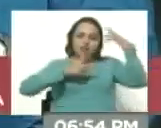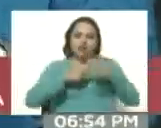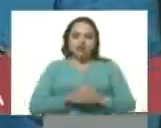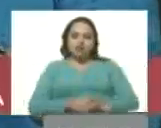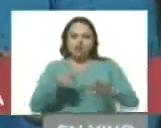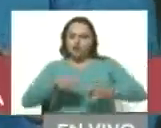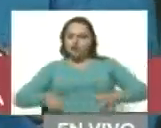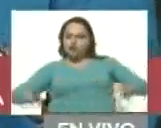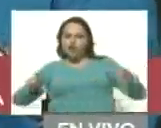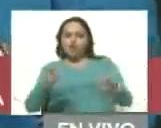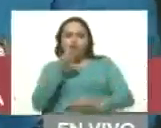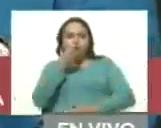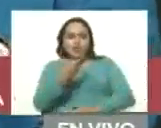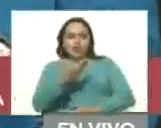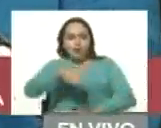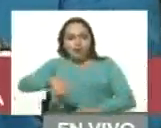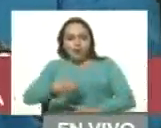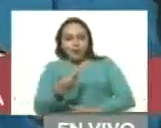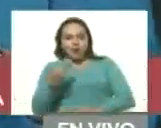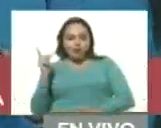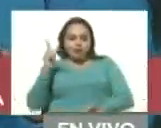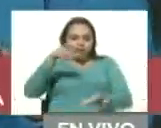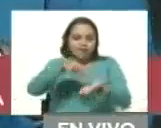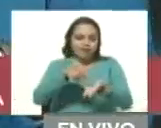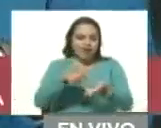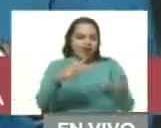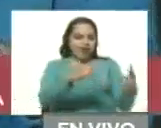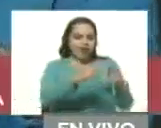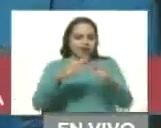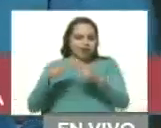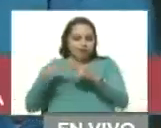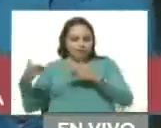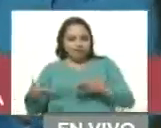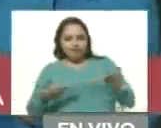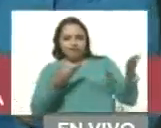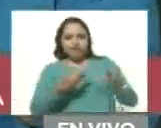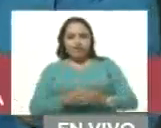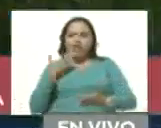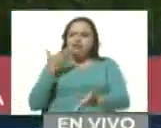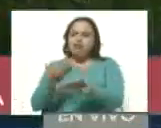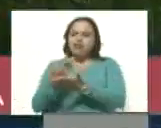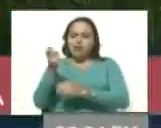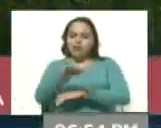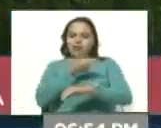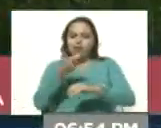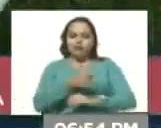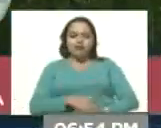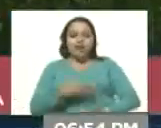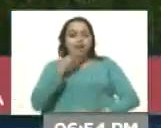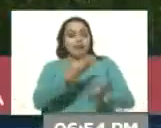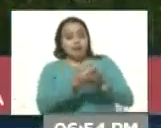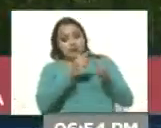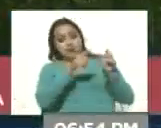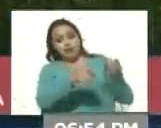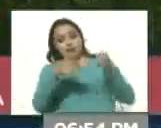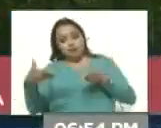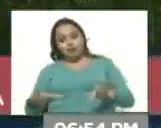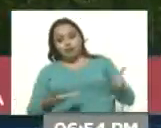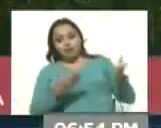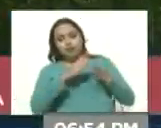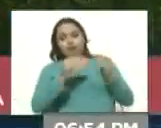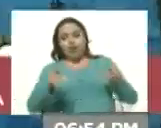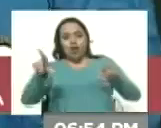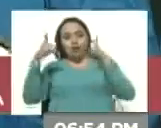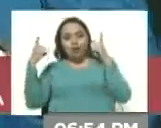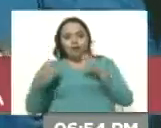sitio muy bonito que usted definitivamente tiene que bajar a visitar agradecidos gobernador gracias a tivoli y bueno los invitamos a todas las